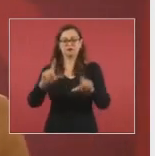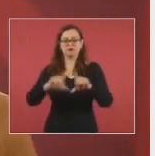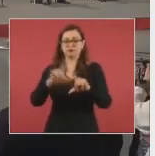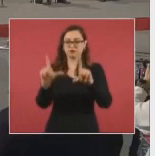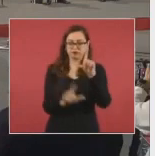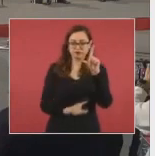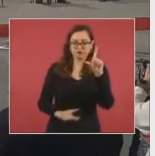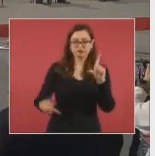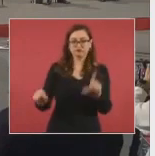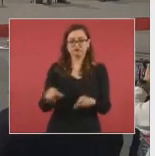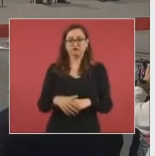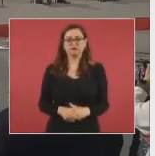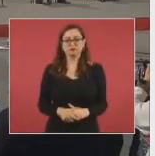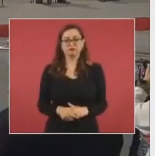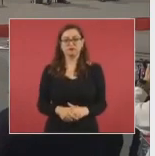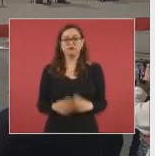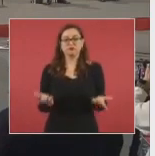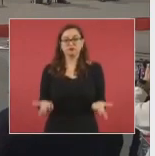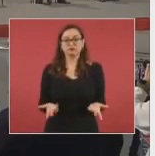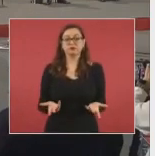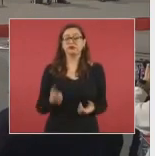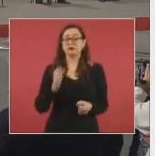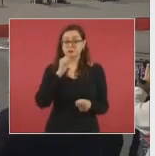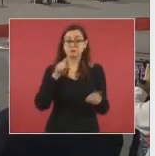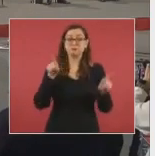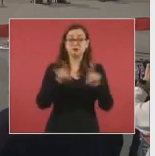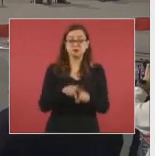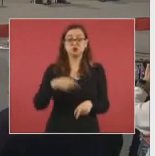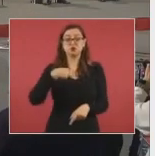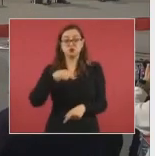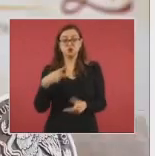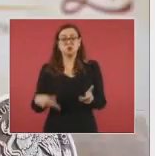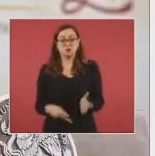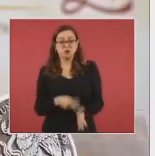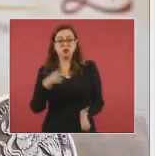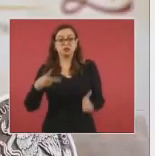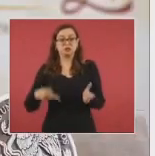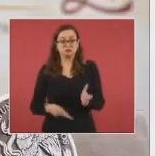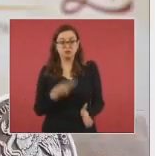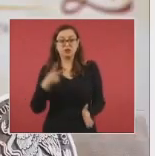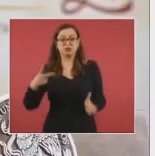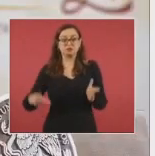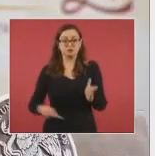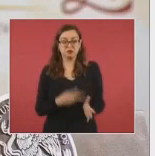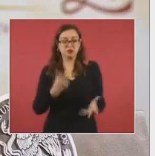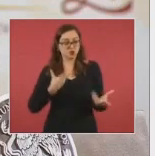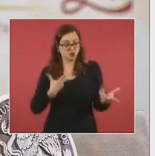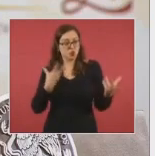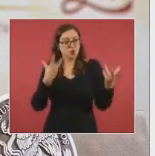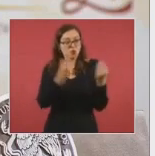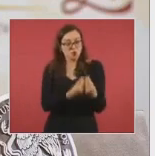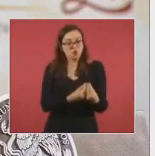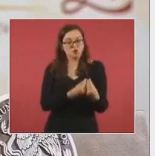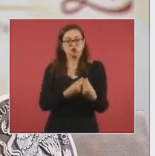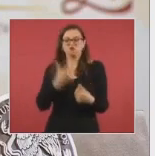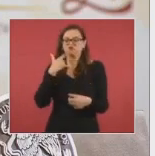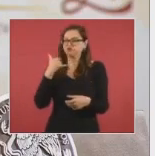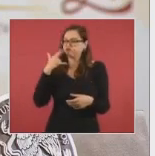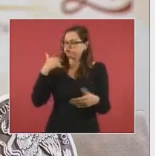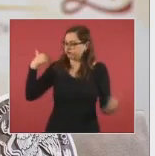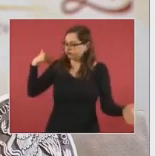una jauría rodea al presidente y no deja avanzar los proyectos. Le llevan mentiras.